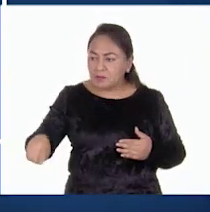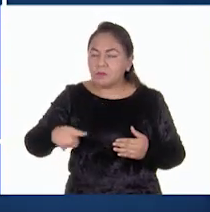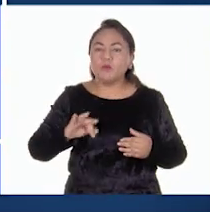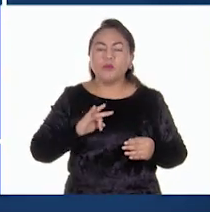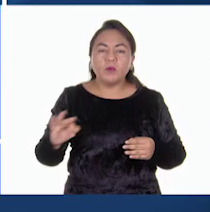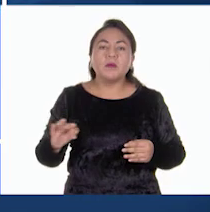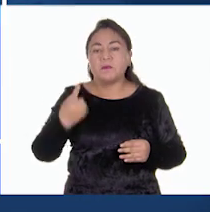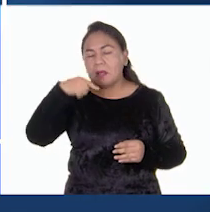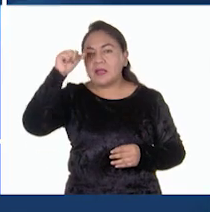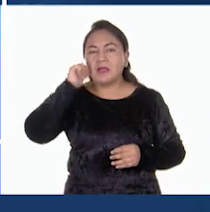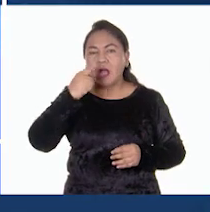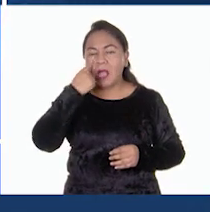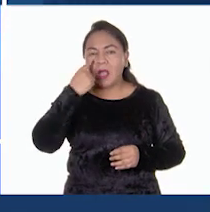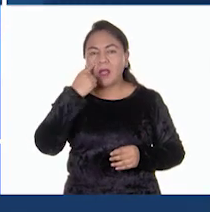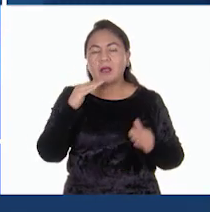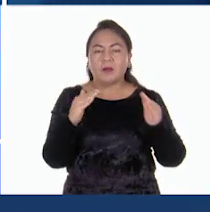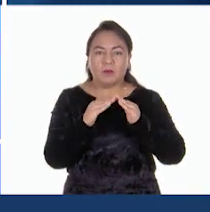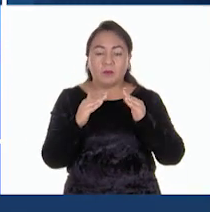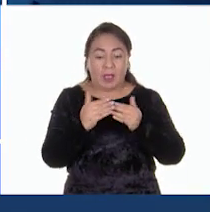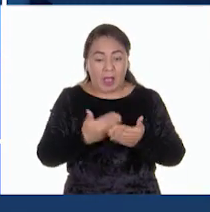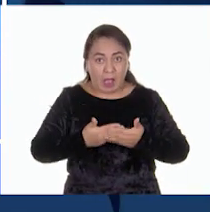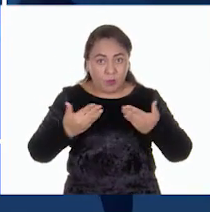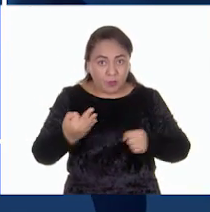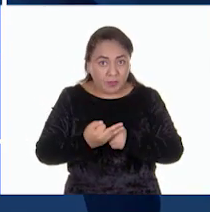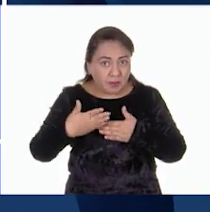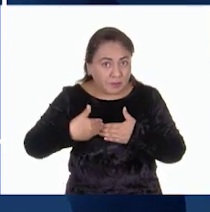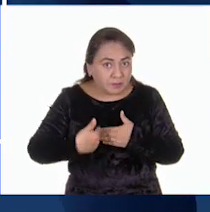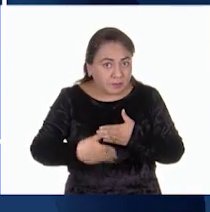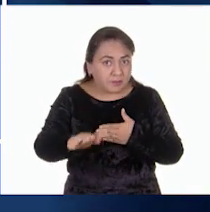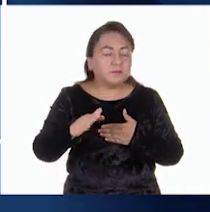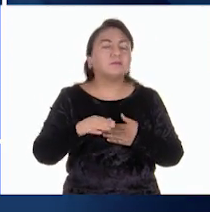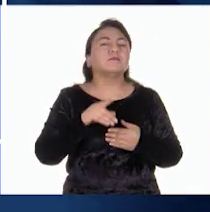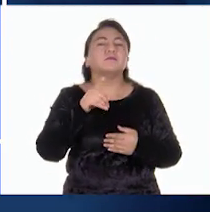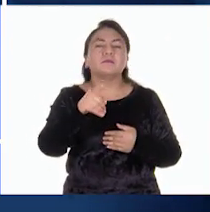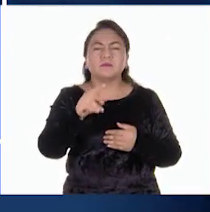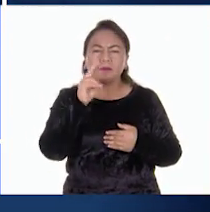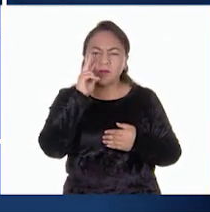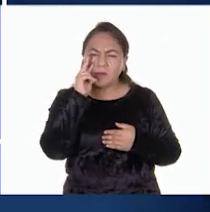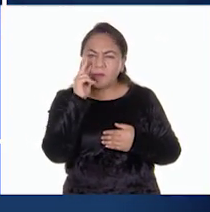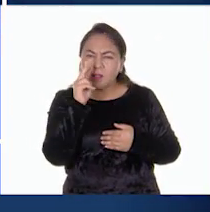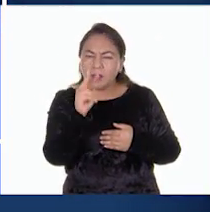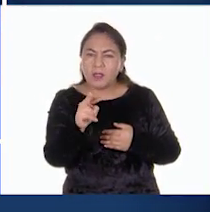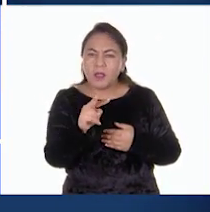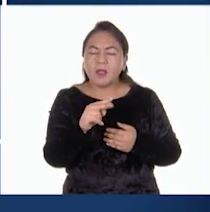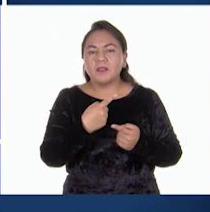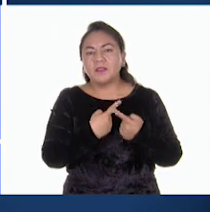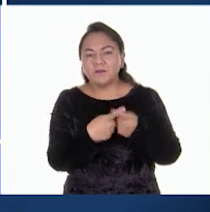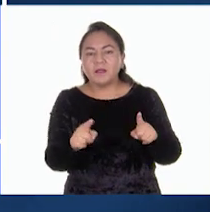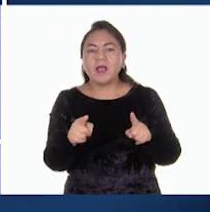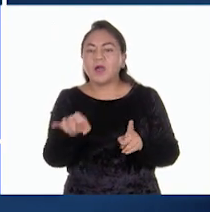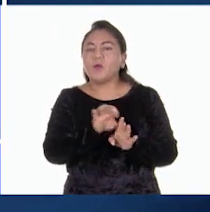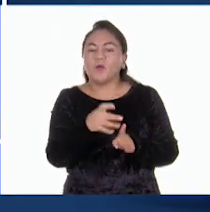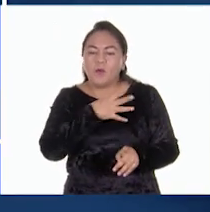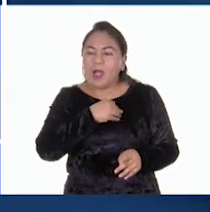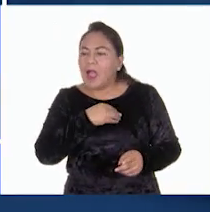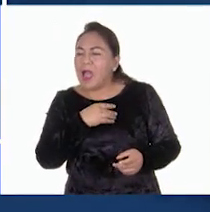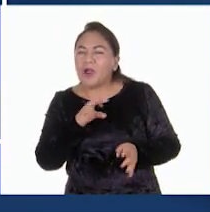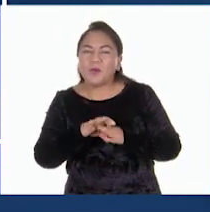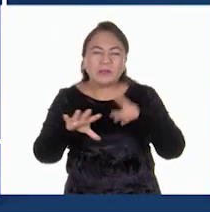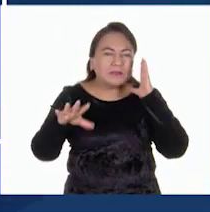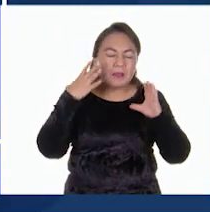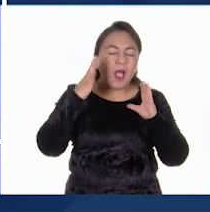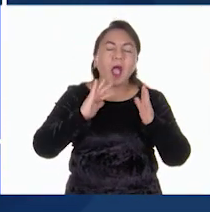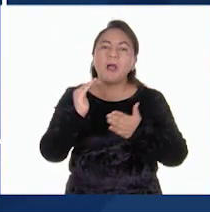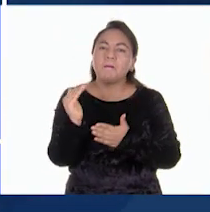para siempre los hogares. De hoy en adelante, usted verá con otros ojos el agobiante ajetreo de sus hijos y